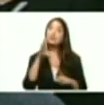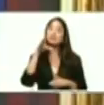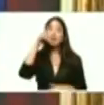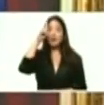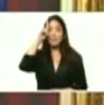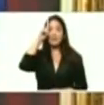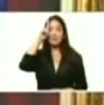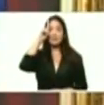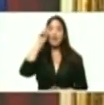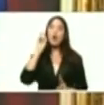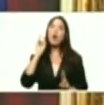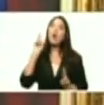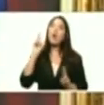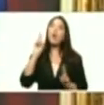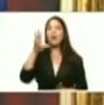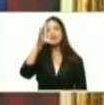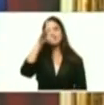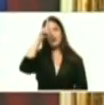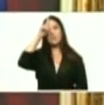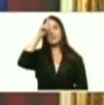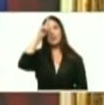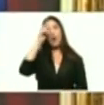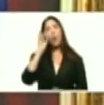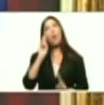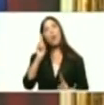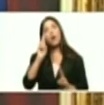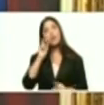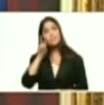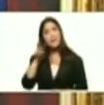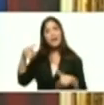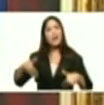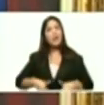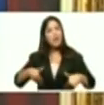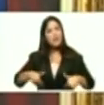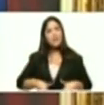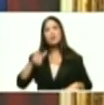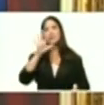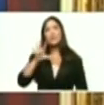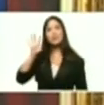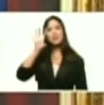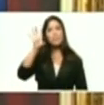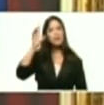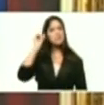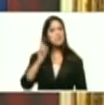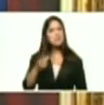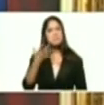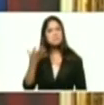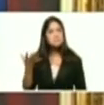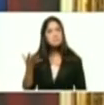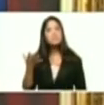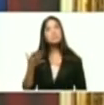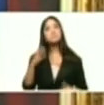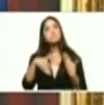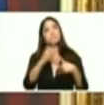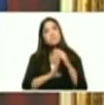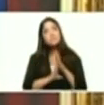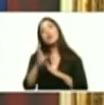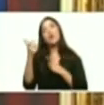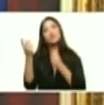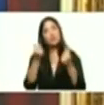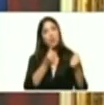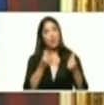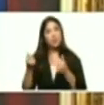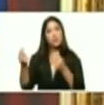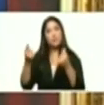ojalá, rectificaran, y se dieran cuenta, que el esfuerzo central, de nuestra patria, tiene que ser, recuperar nuestra economía,